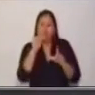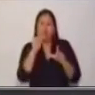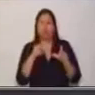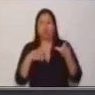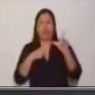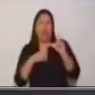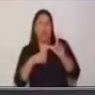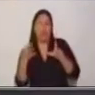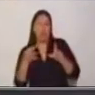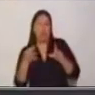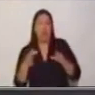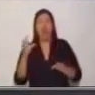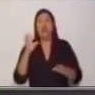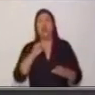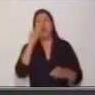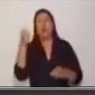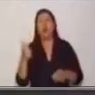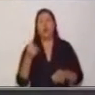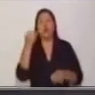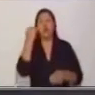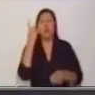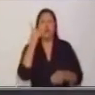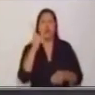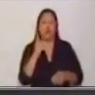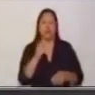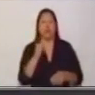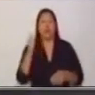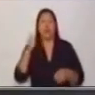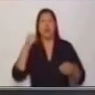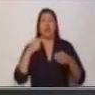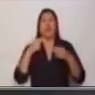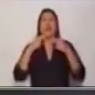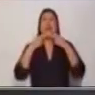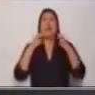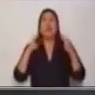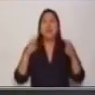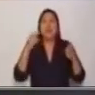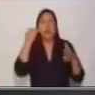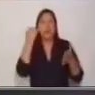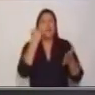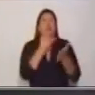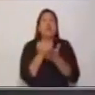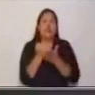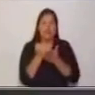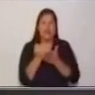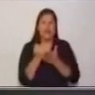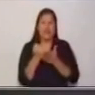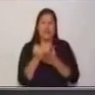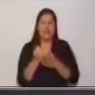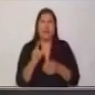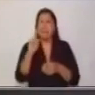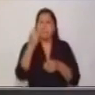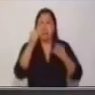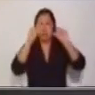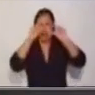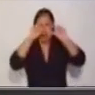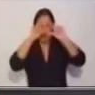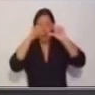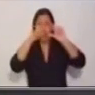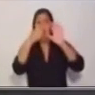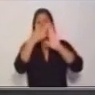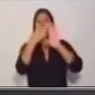LED, que es la introducción de la noticia. Es todo el primer párrafo que vamos a encontrar, que desarrolla la noticia y